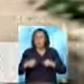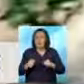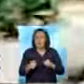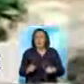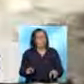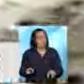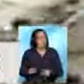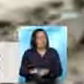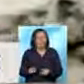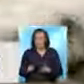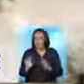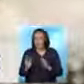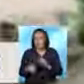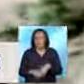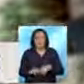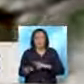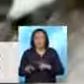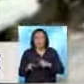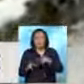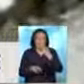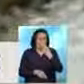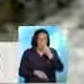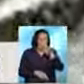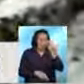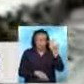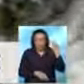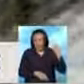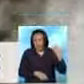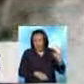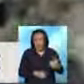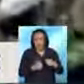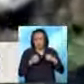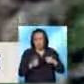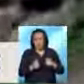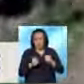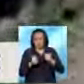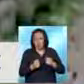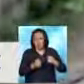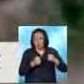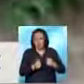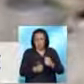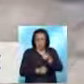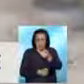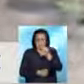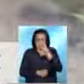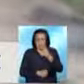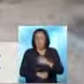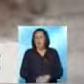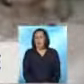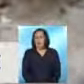río. Apenas solo se ve parte de lo que era un columpio.